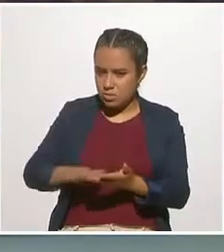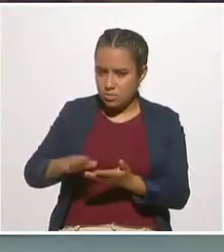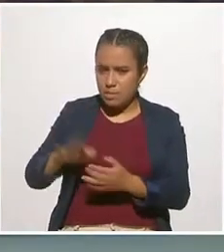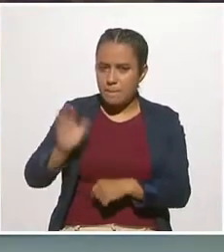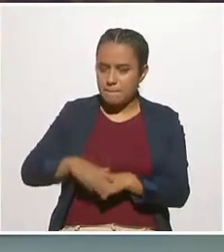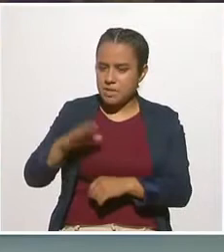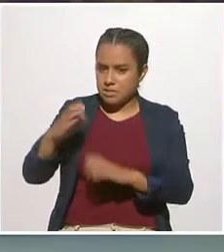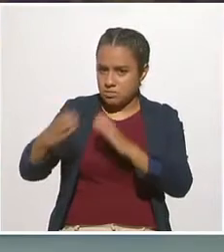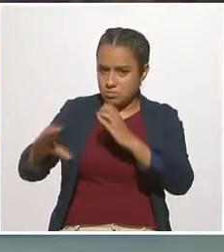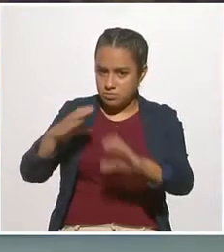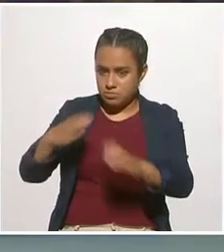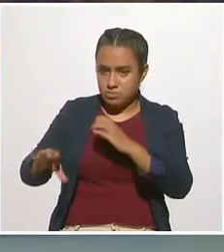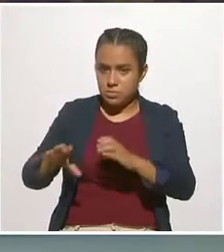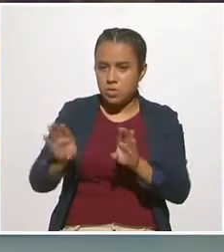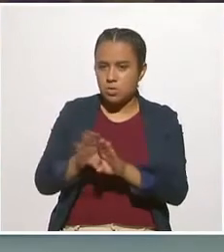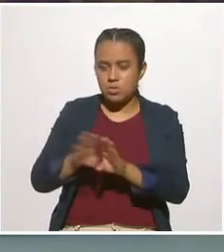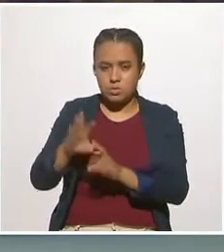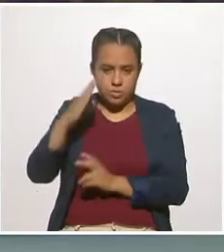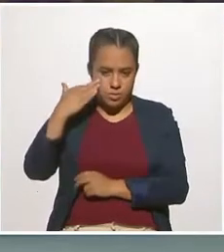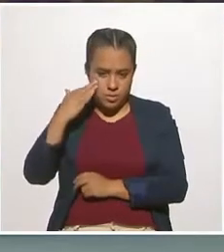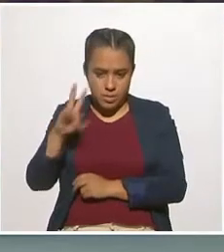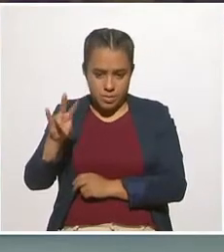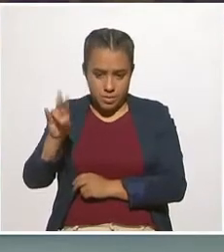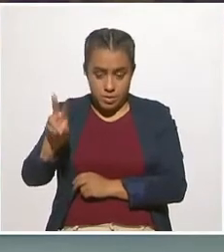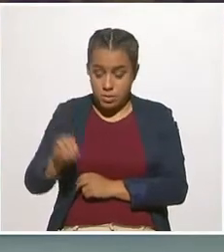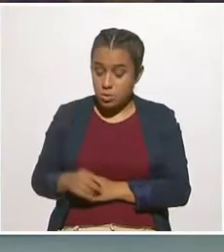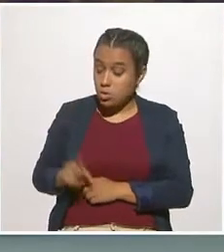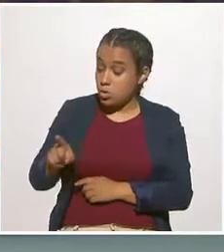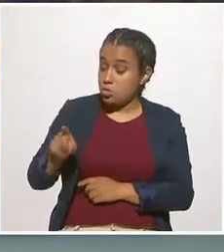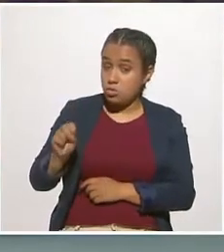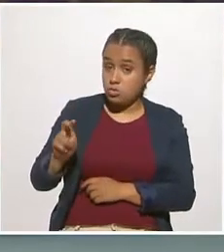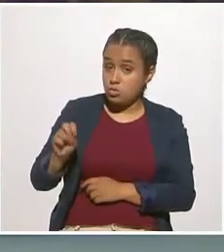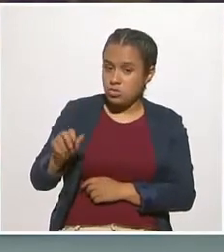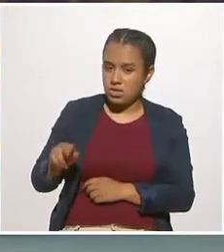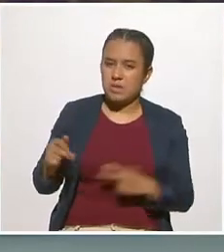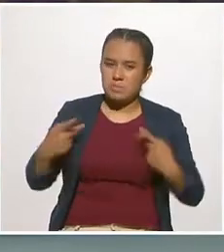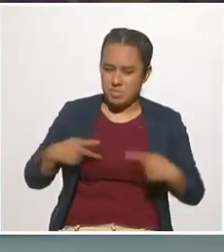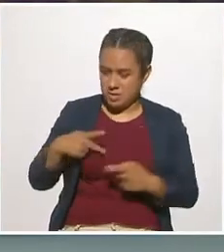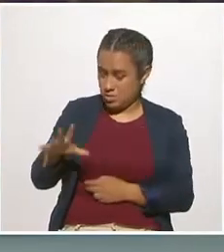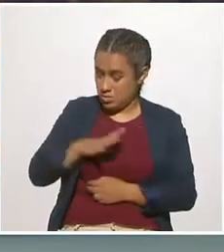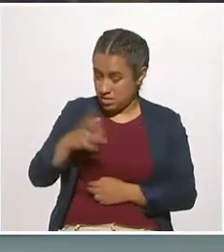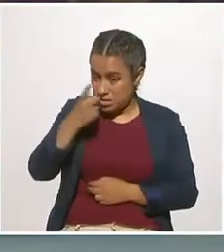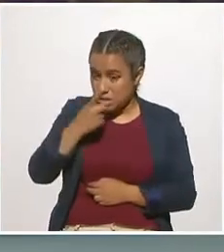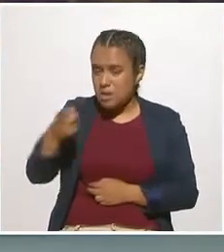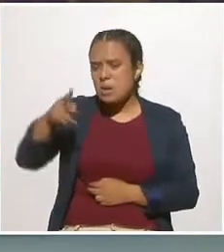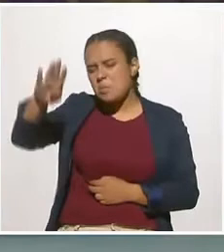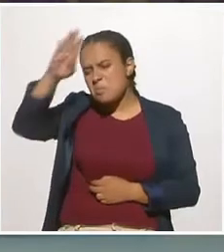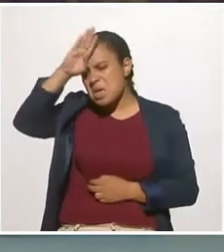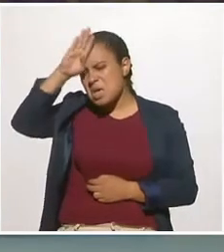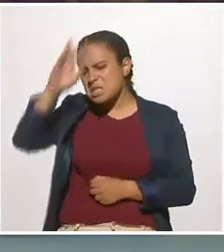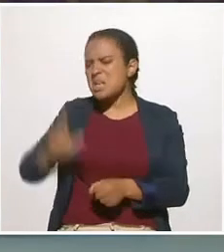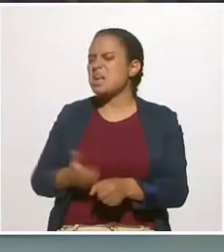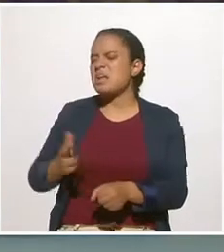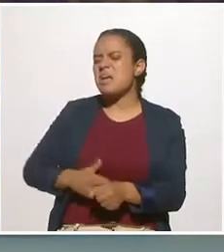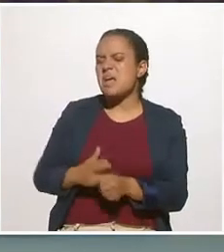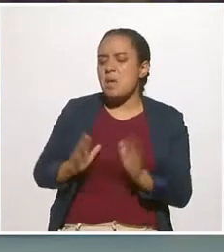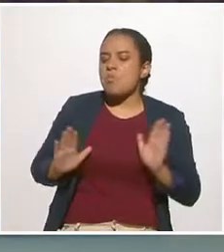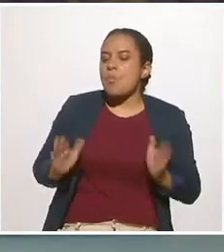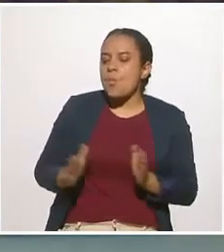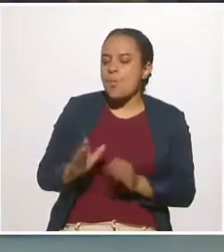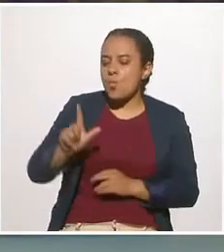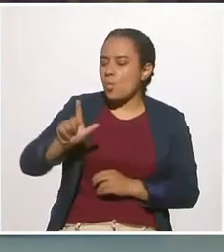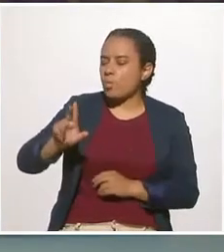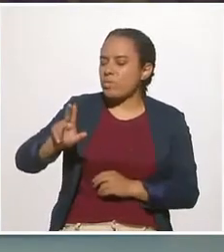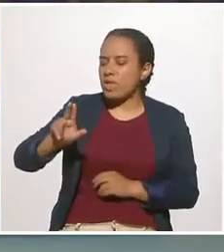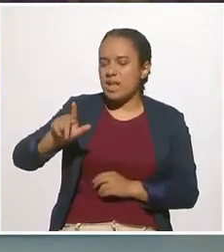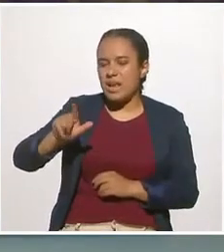través de Facebook Live. Susana Sandoval dice, las personas con diabetes creen que tomando refrescos light o que en su etiqueta dicen 0